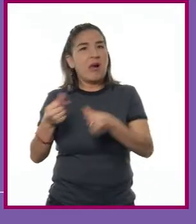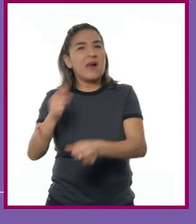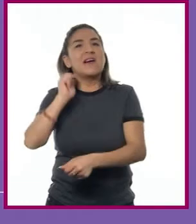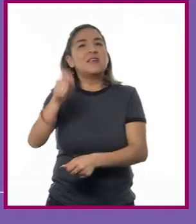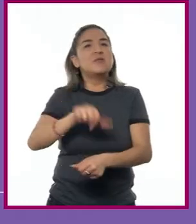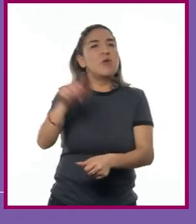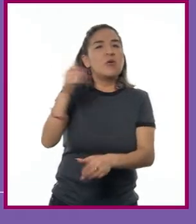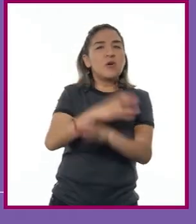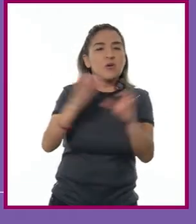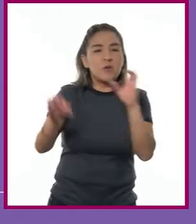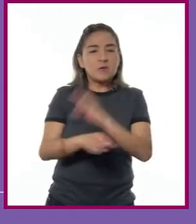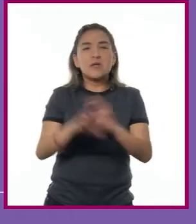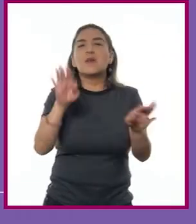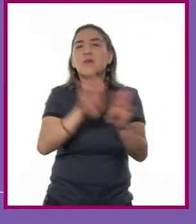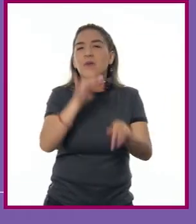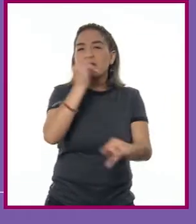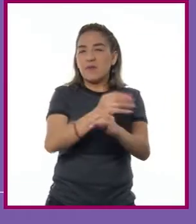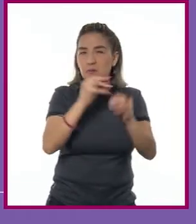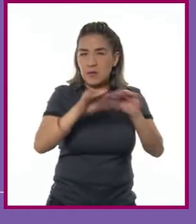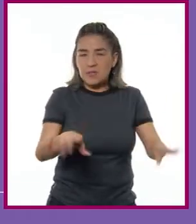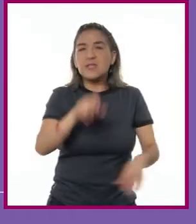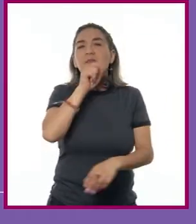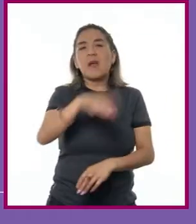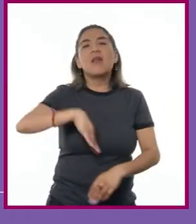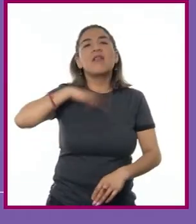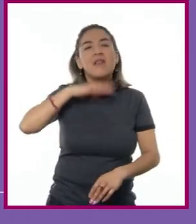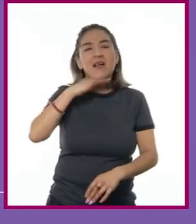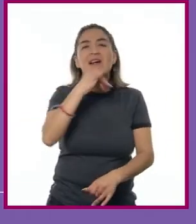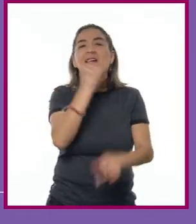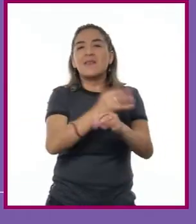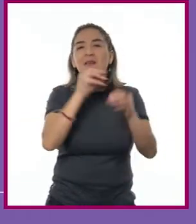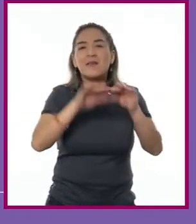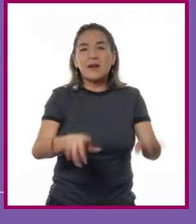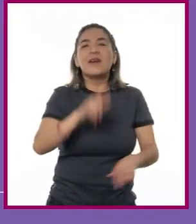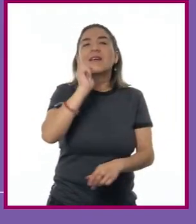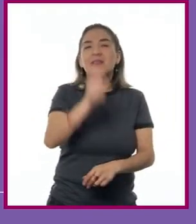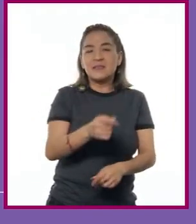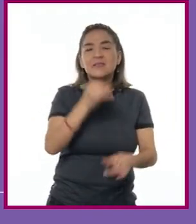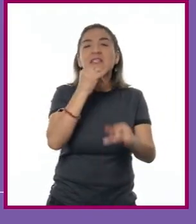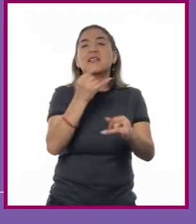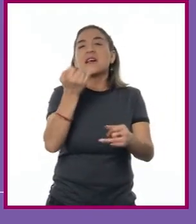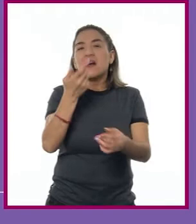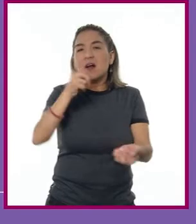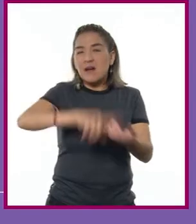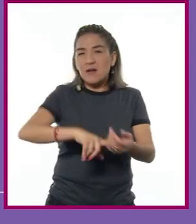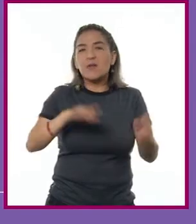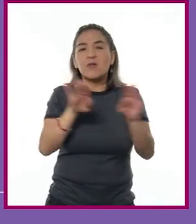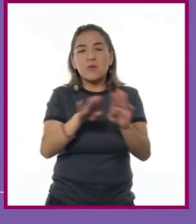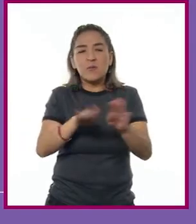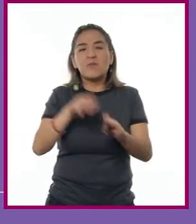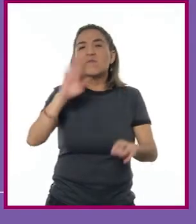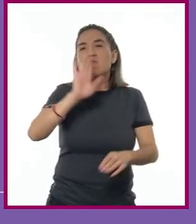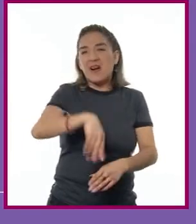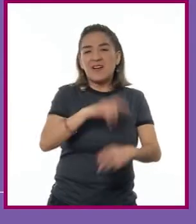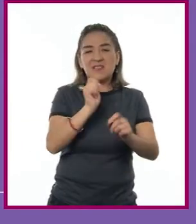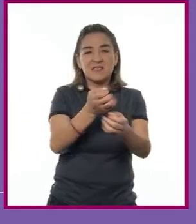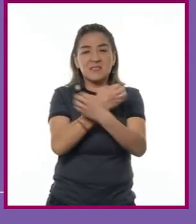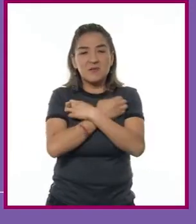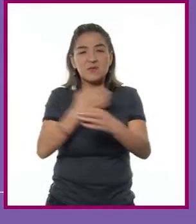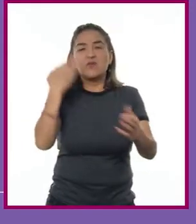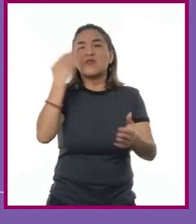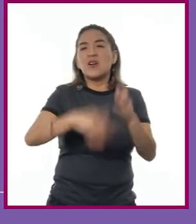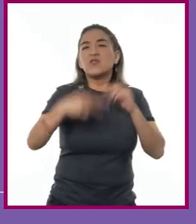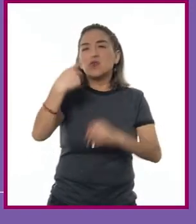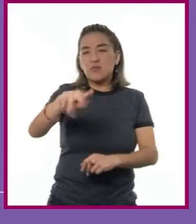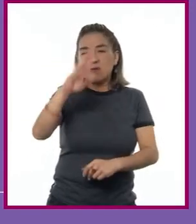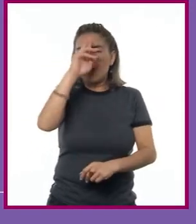facultades e información, descuido de documentos e información, mala conducta y faltas de respeto al